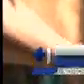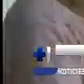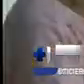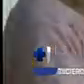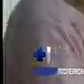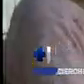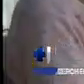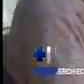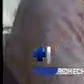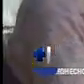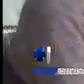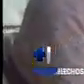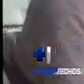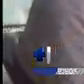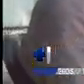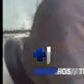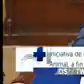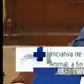compañía.